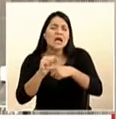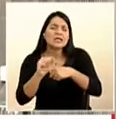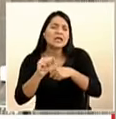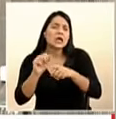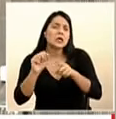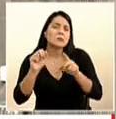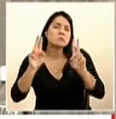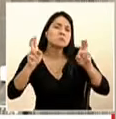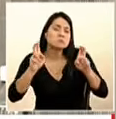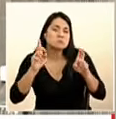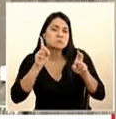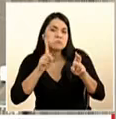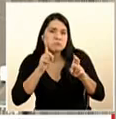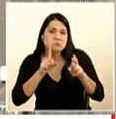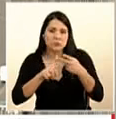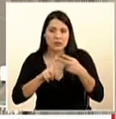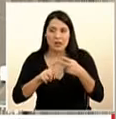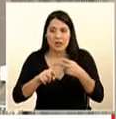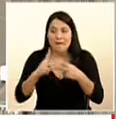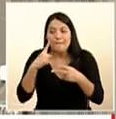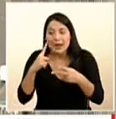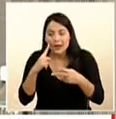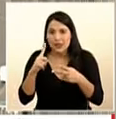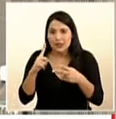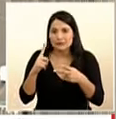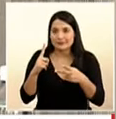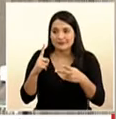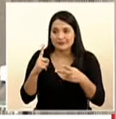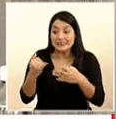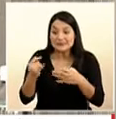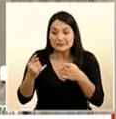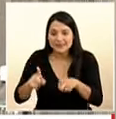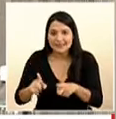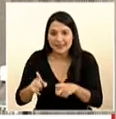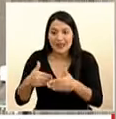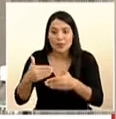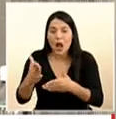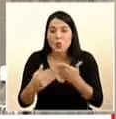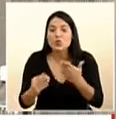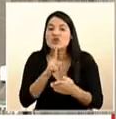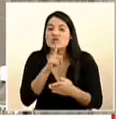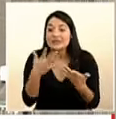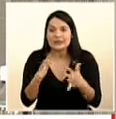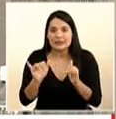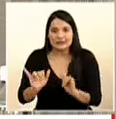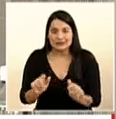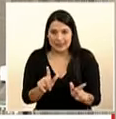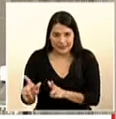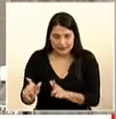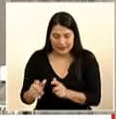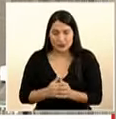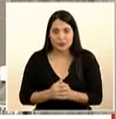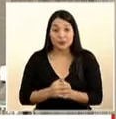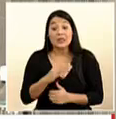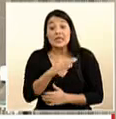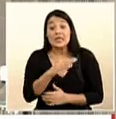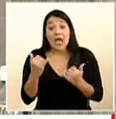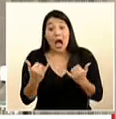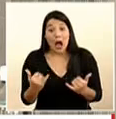no no para y en este momento los pacientes que requieren de hospitalización